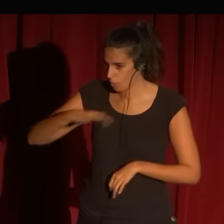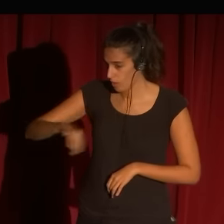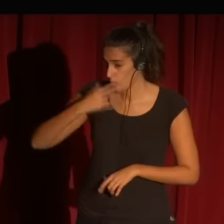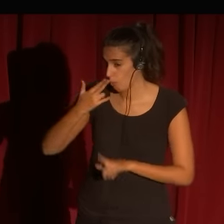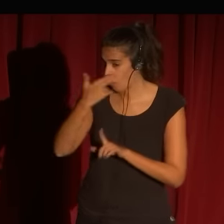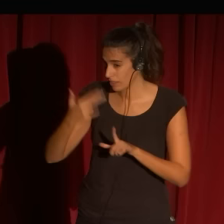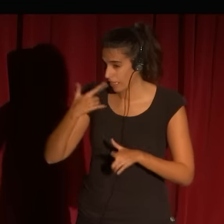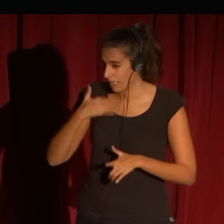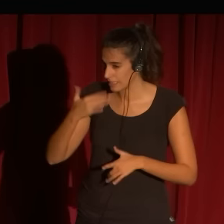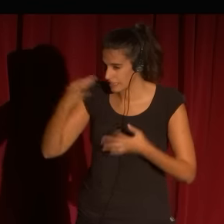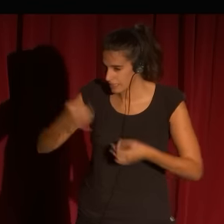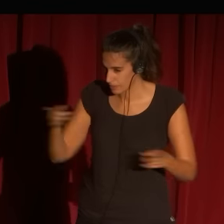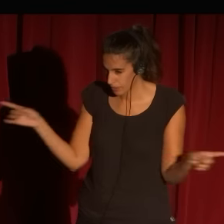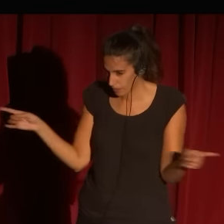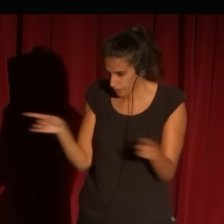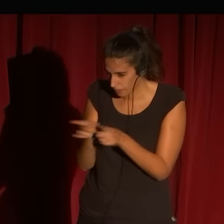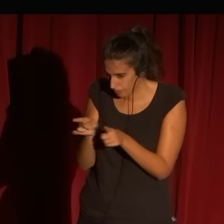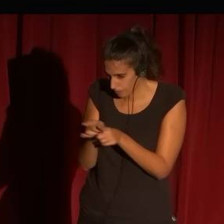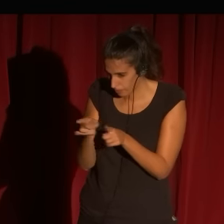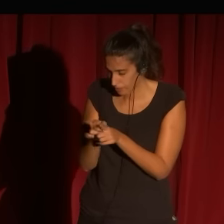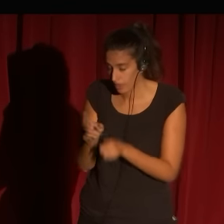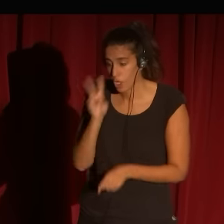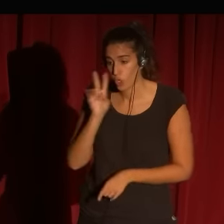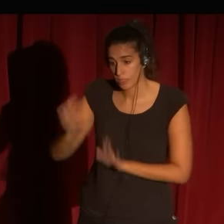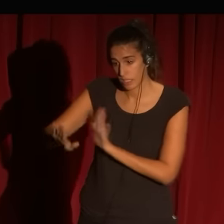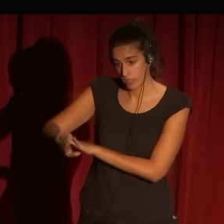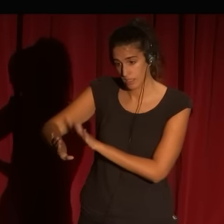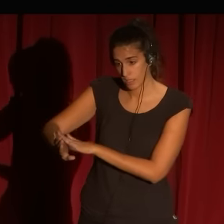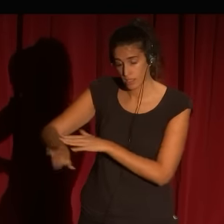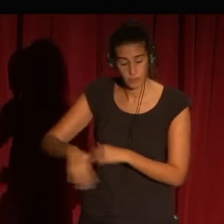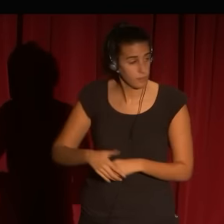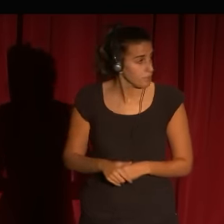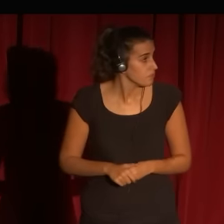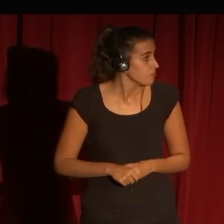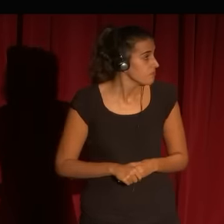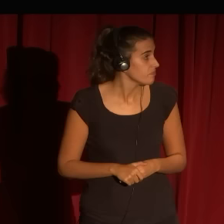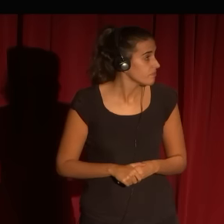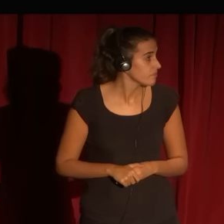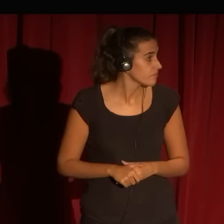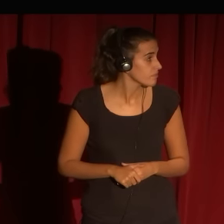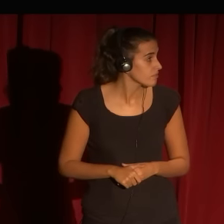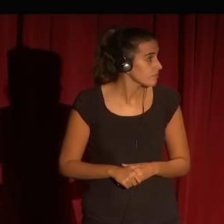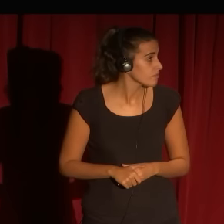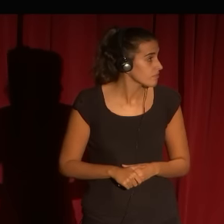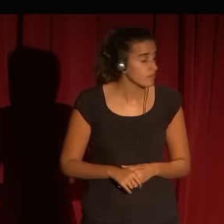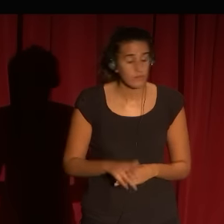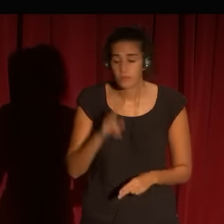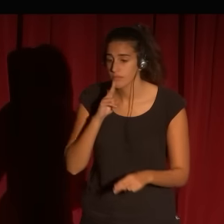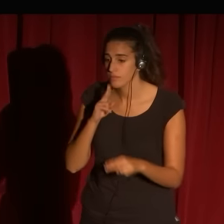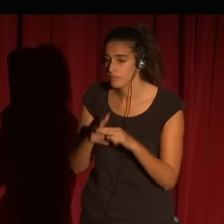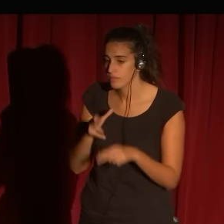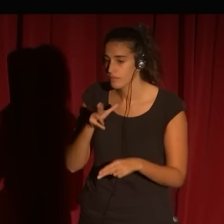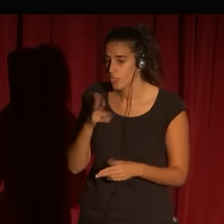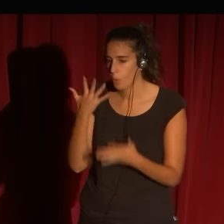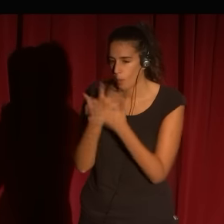pinta casi siempre en diminuta escala lo que veis a la derecha es otro tipo de obra de arte que podríamos llamar híbrida